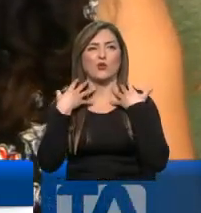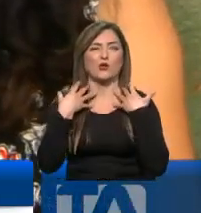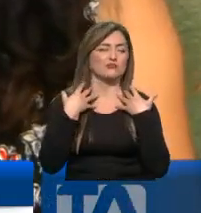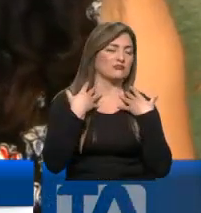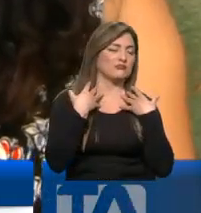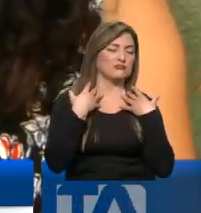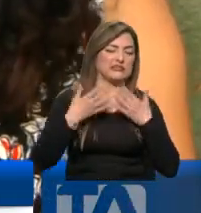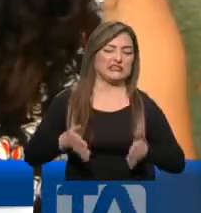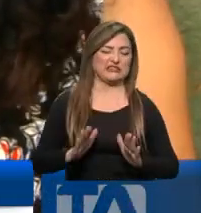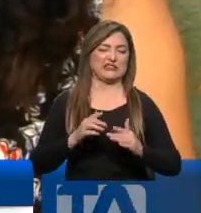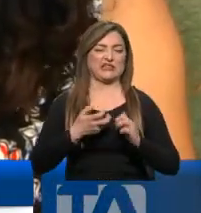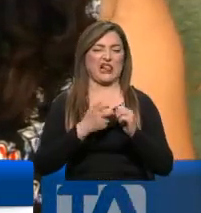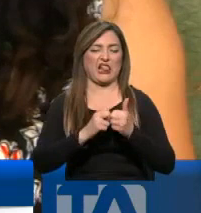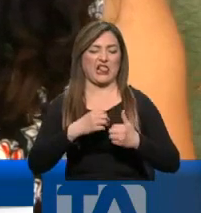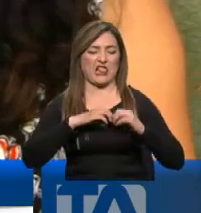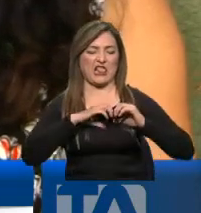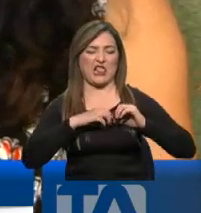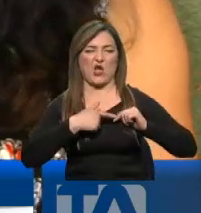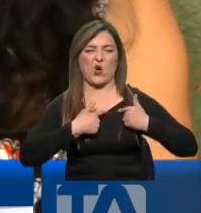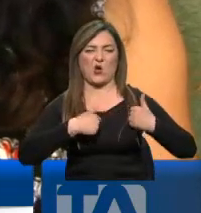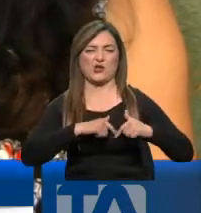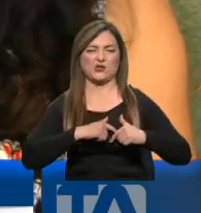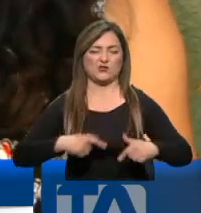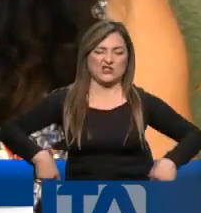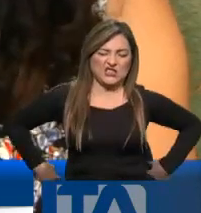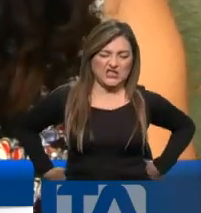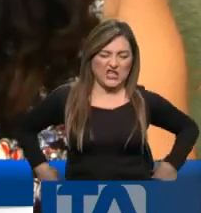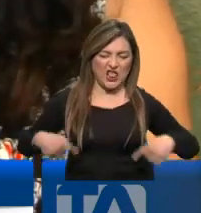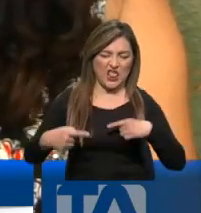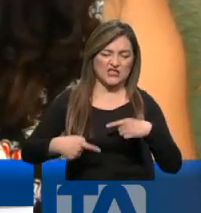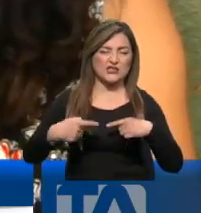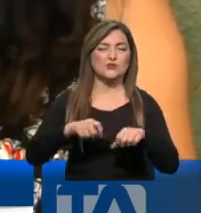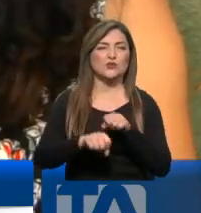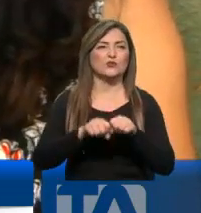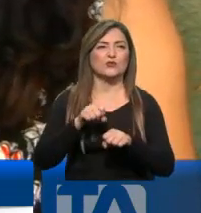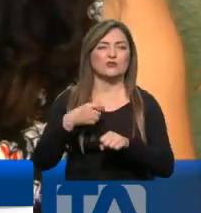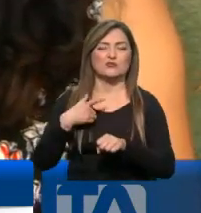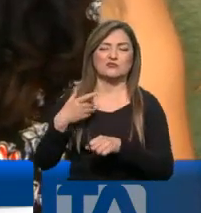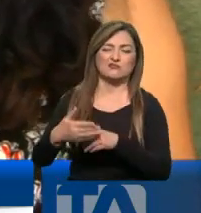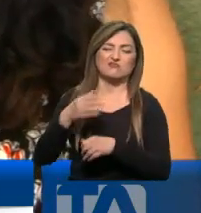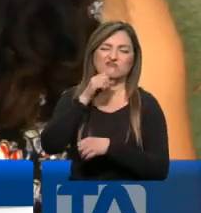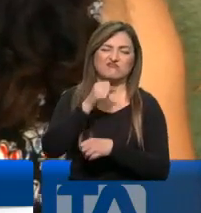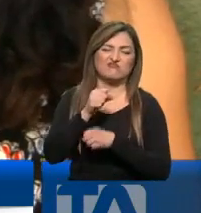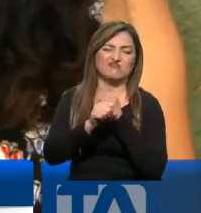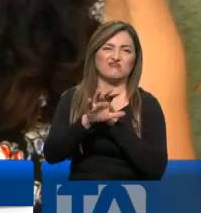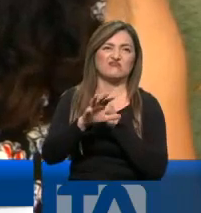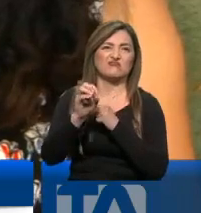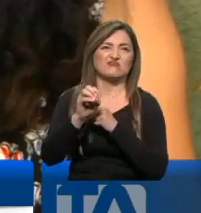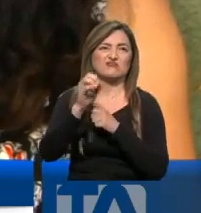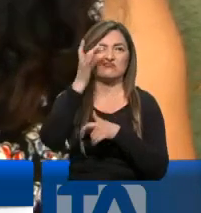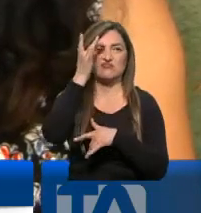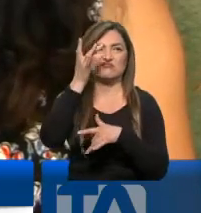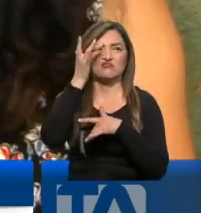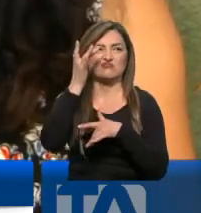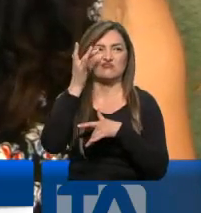del corazón, de los riñones, y con el tiempo, en mi caso que ya tengo 50 años, pues problemas de